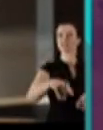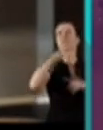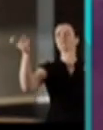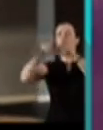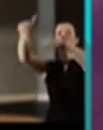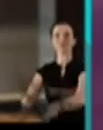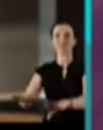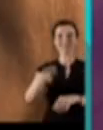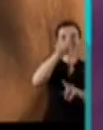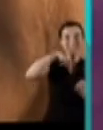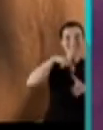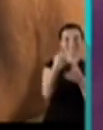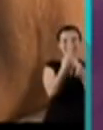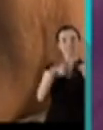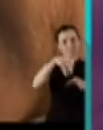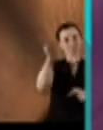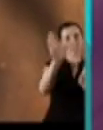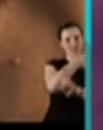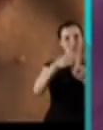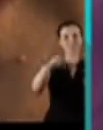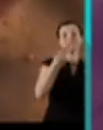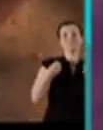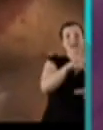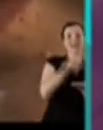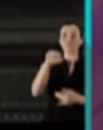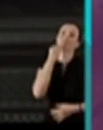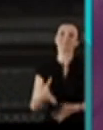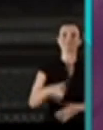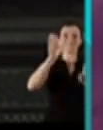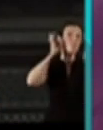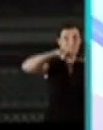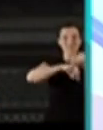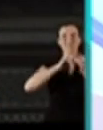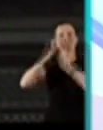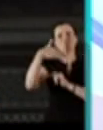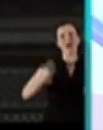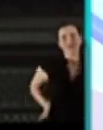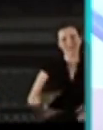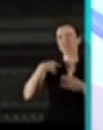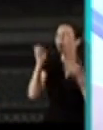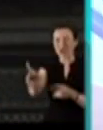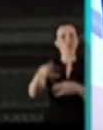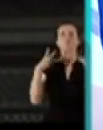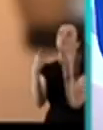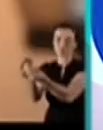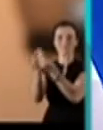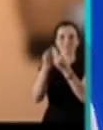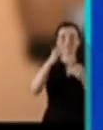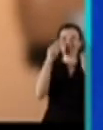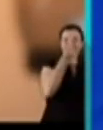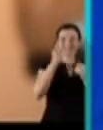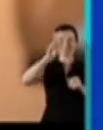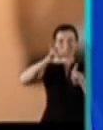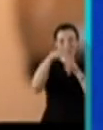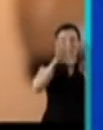a veces lo que necesitamos sobre todo es respetar los tiempos de las mujeres me quedan algunas de las frases que decías esos perfiles por qué